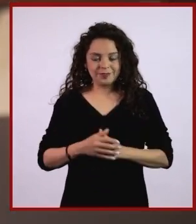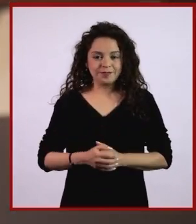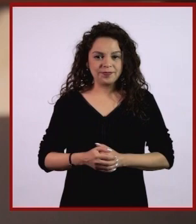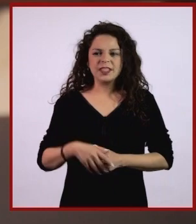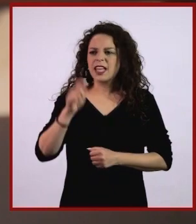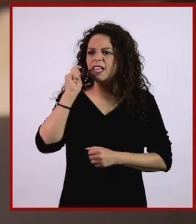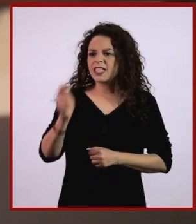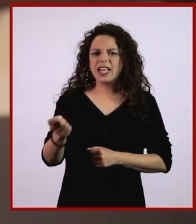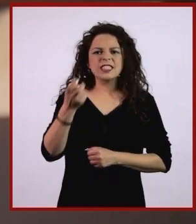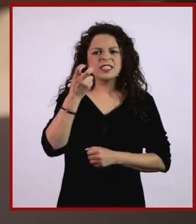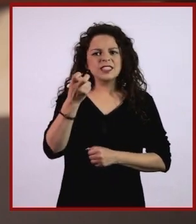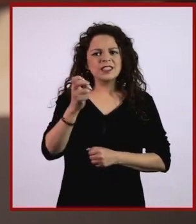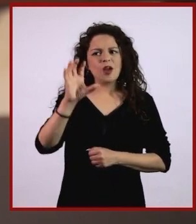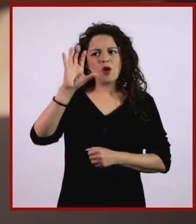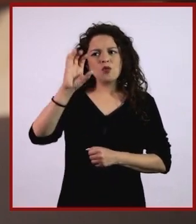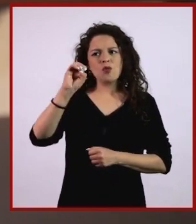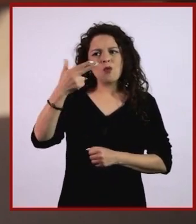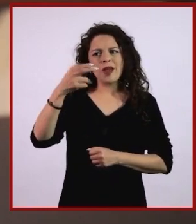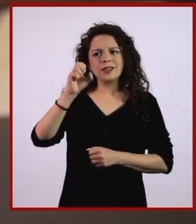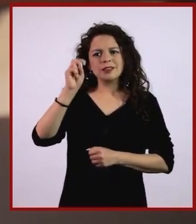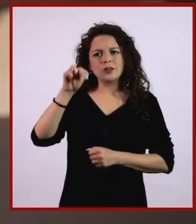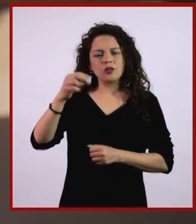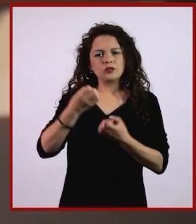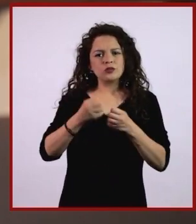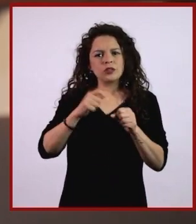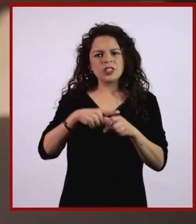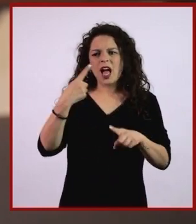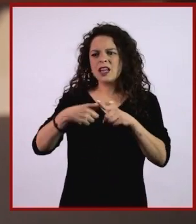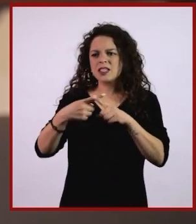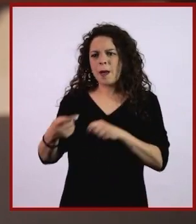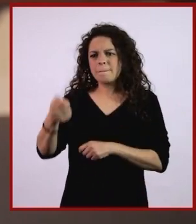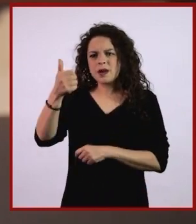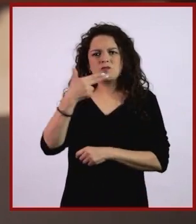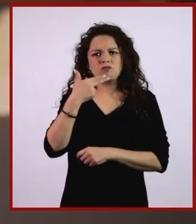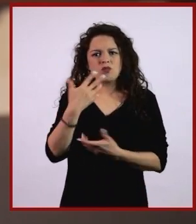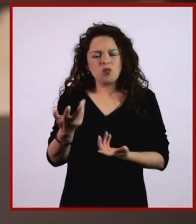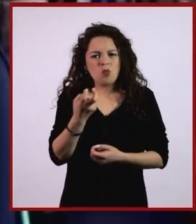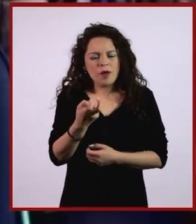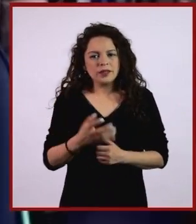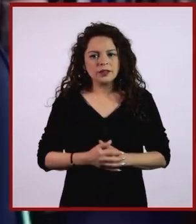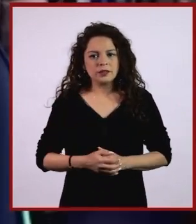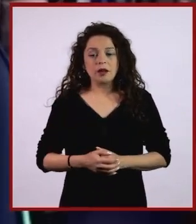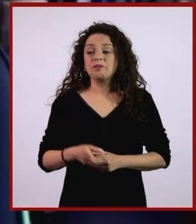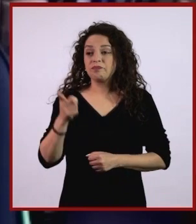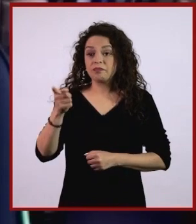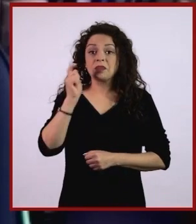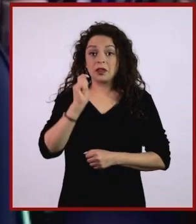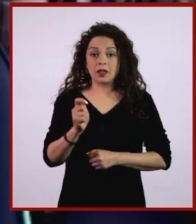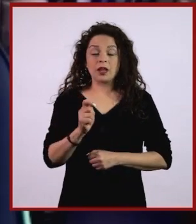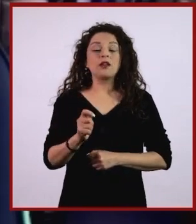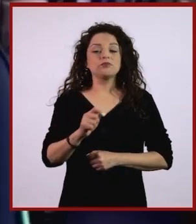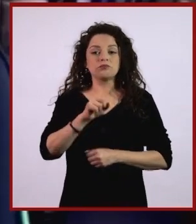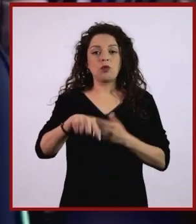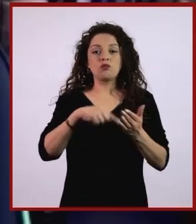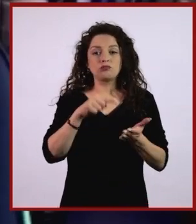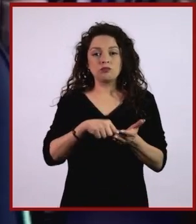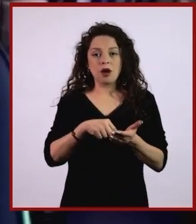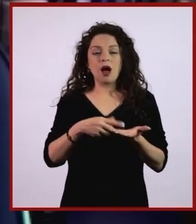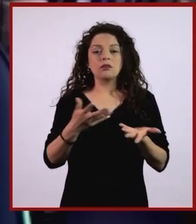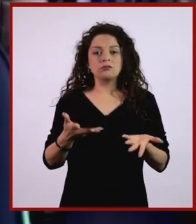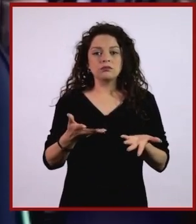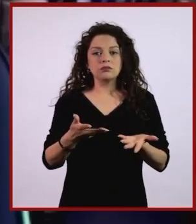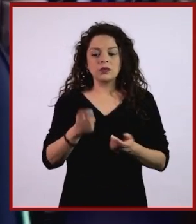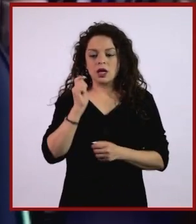Federico, ¿qué es la cohesión social y qué autores fueron los primeros en abordar este concepto? Bueno, pues el concepto de cohesión social surgió dentro de la